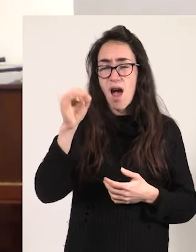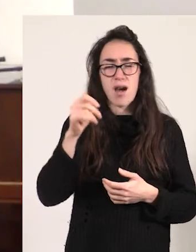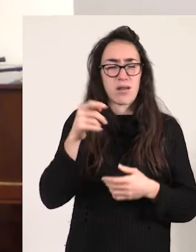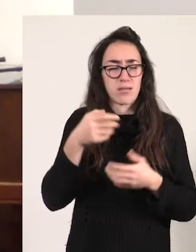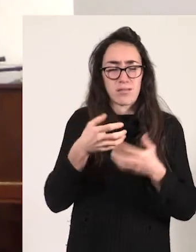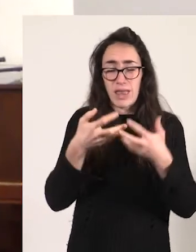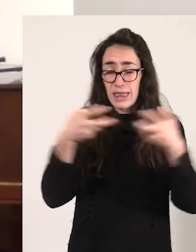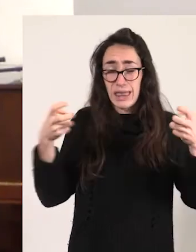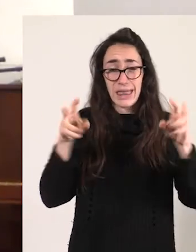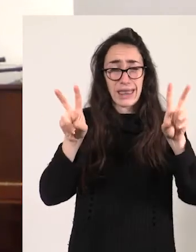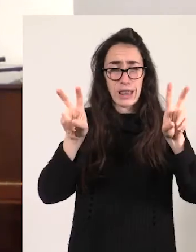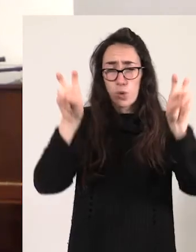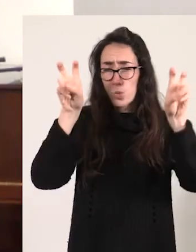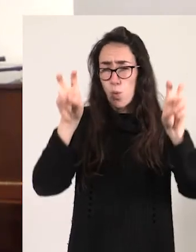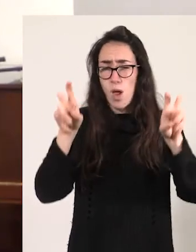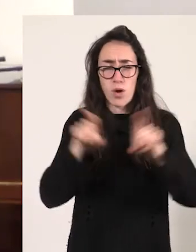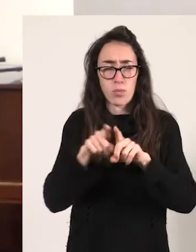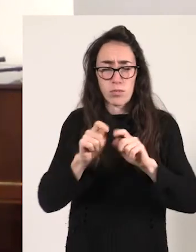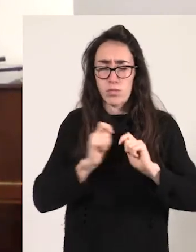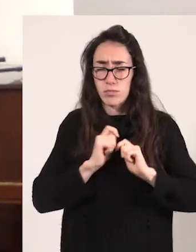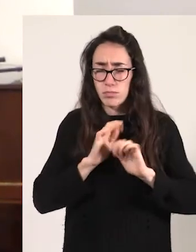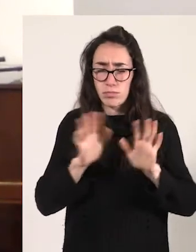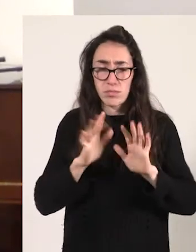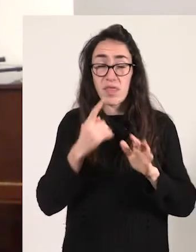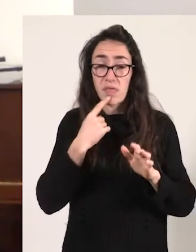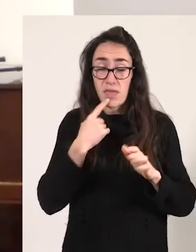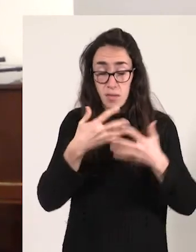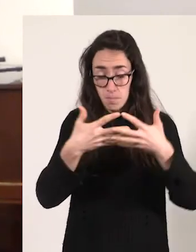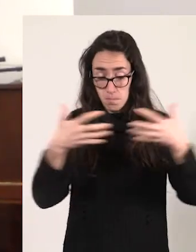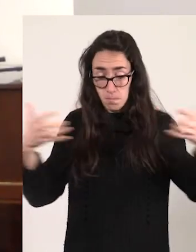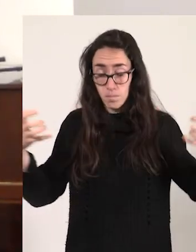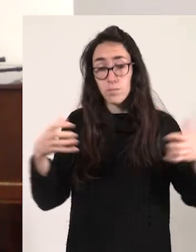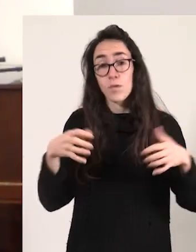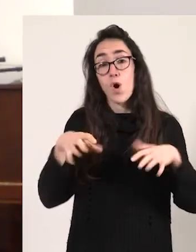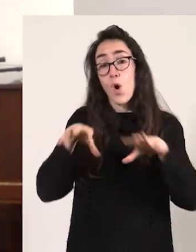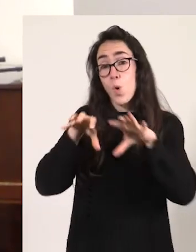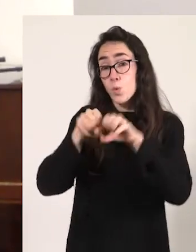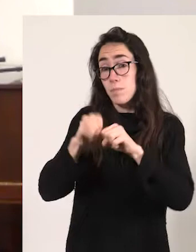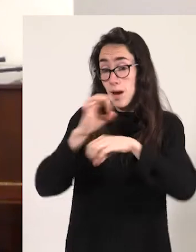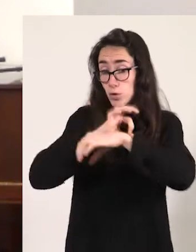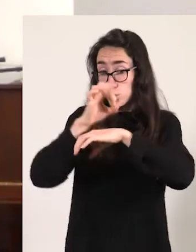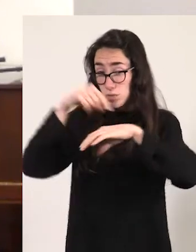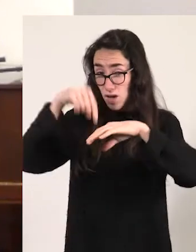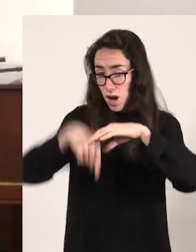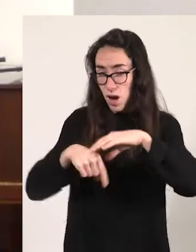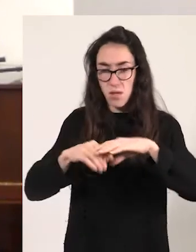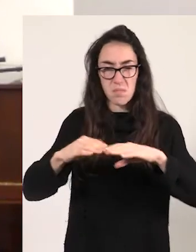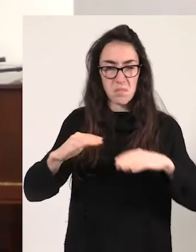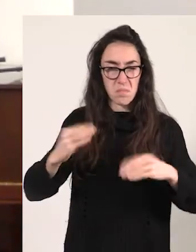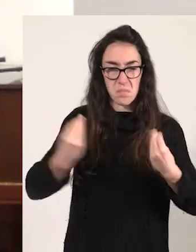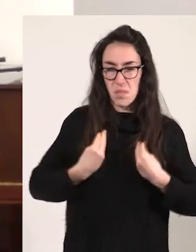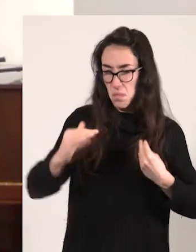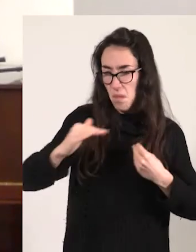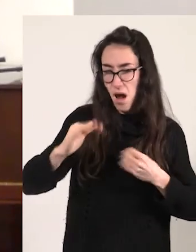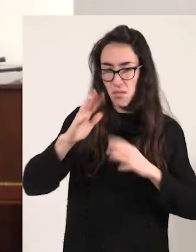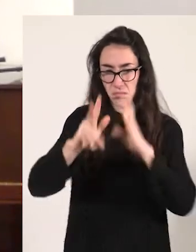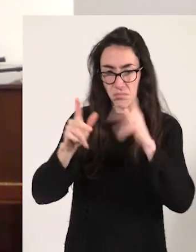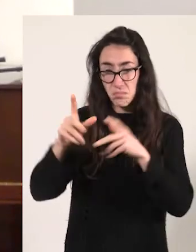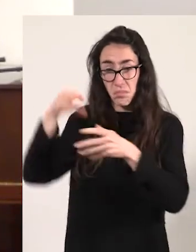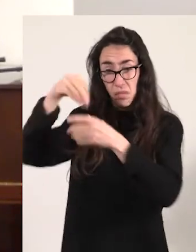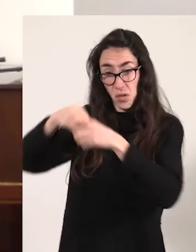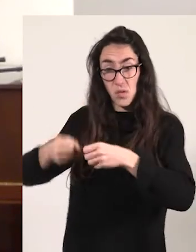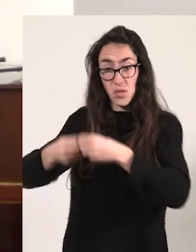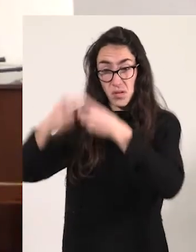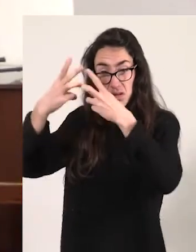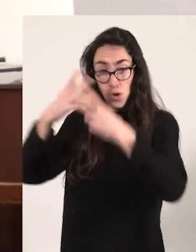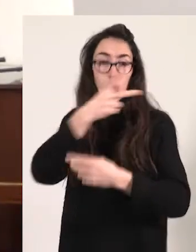titular que pusieron porque es que fue terrorífico. Mira, aquí lo tengo. Unos 200 ocupas subsaharianos que malviven y